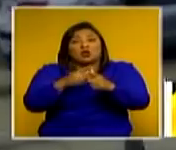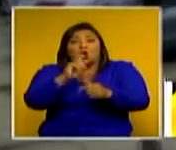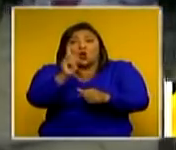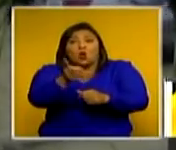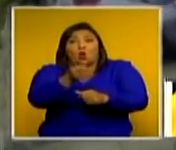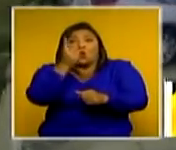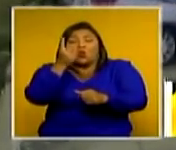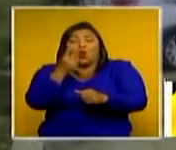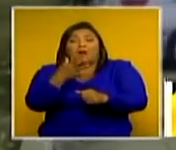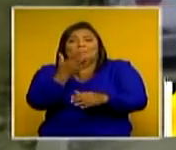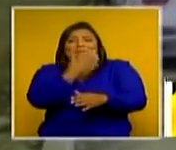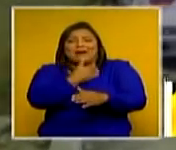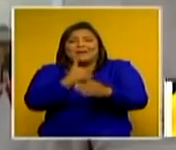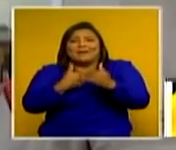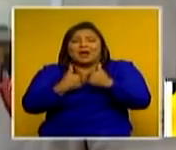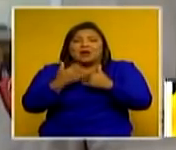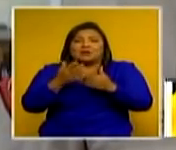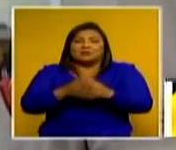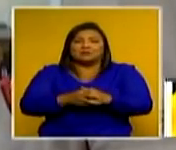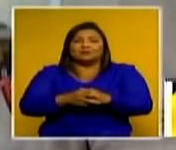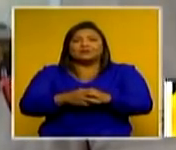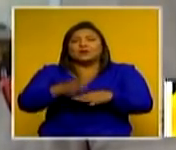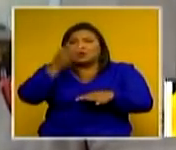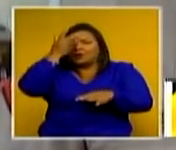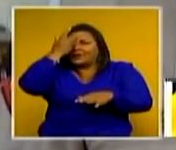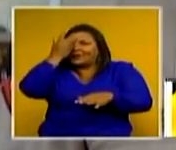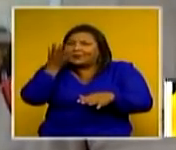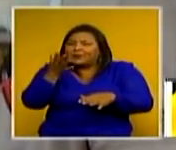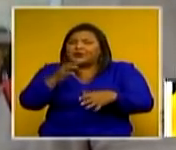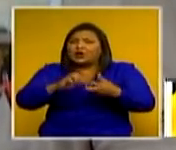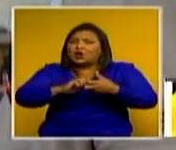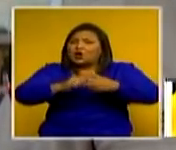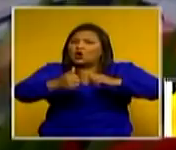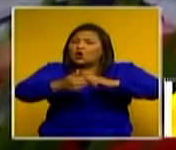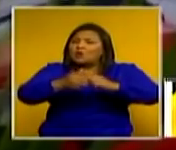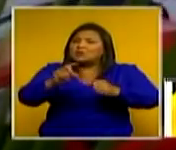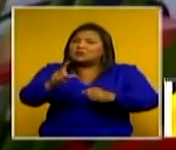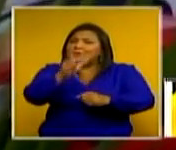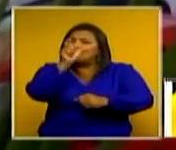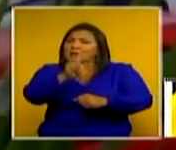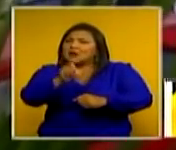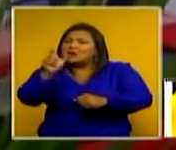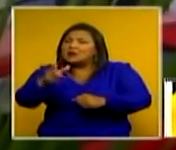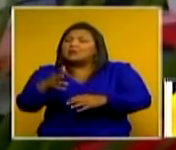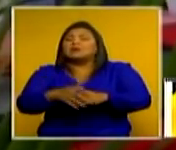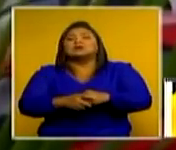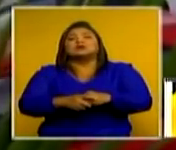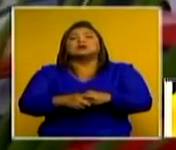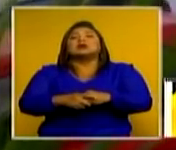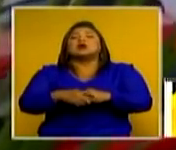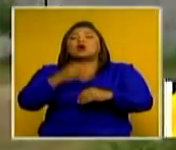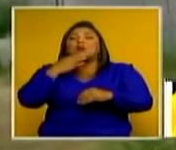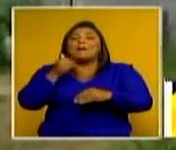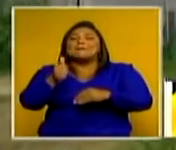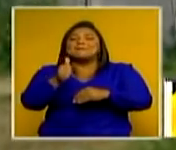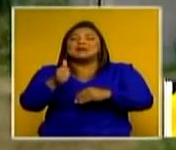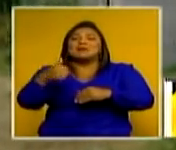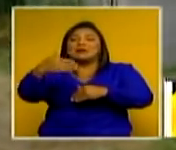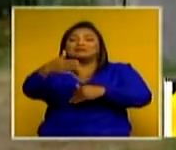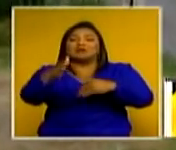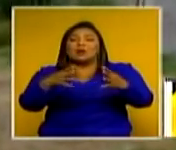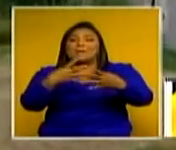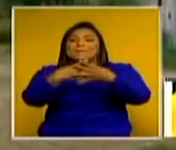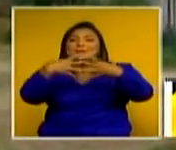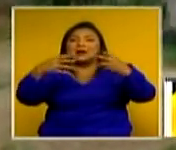resultó con heridas leves pardilla fue entre las entre los papeles que ocupan una misma celda en donde están